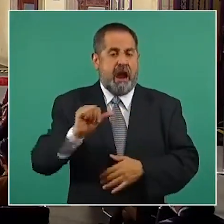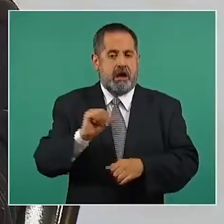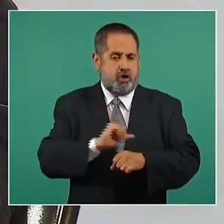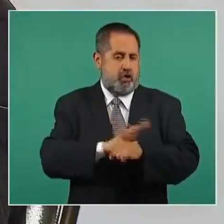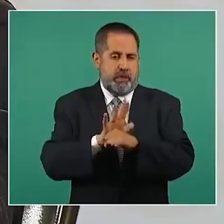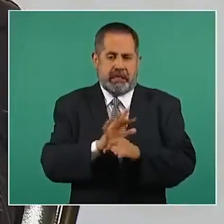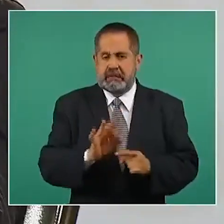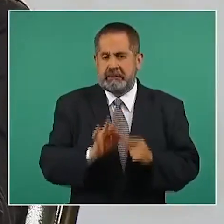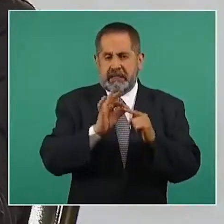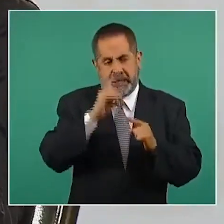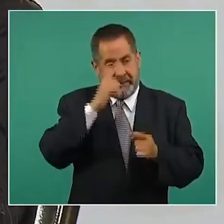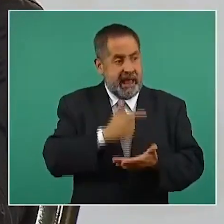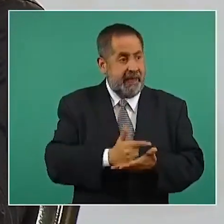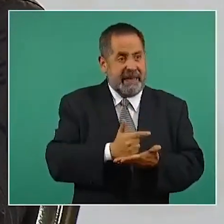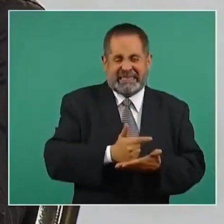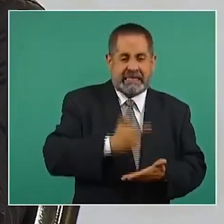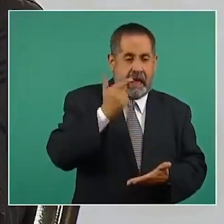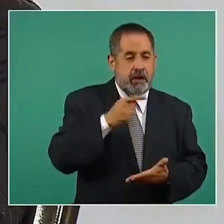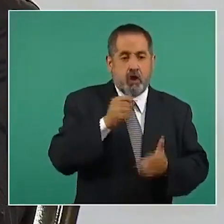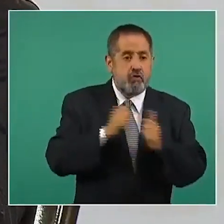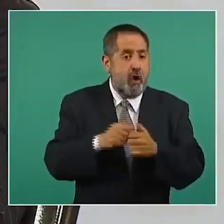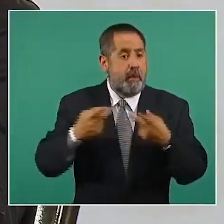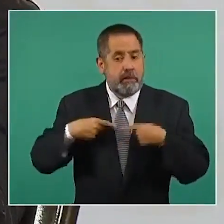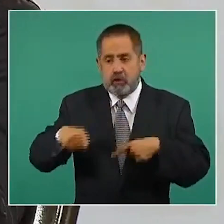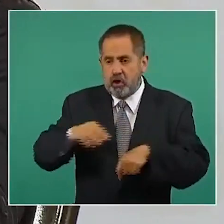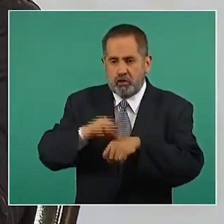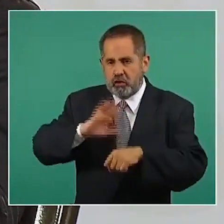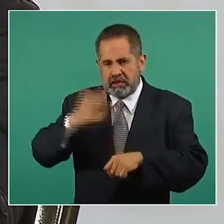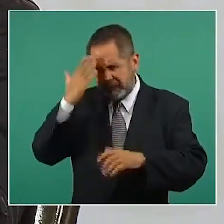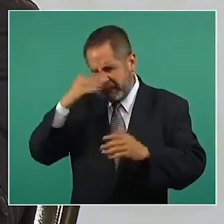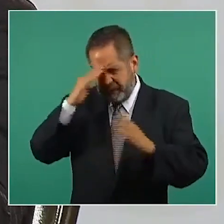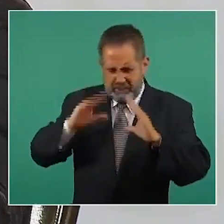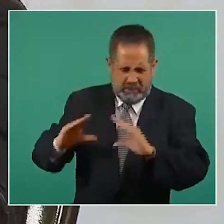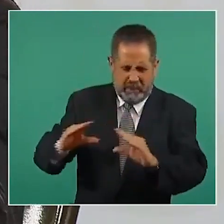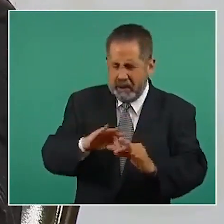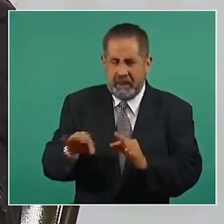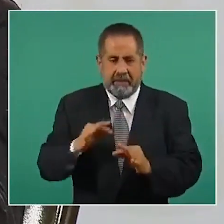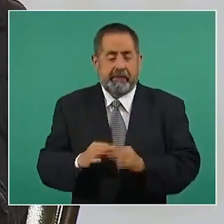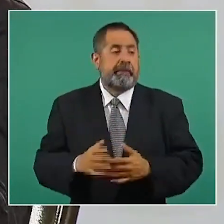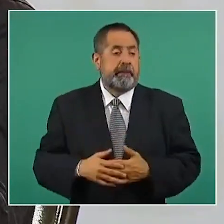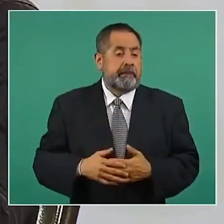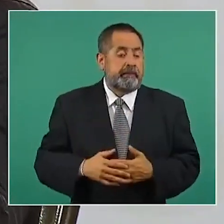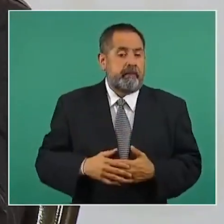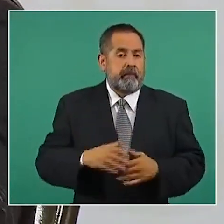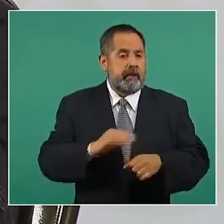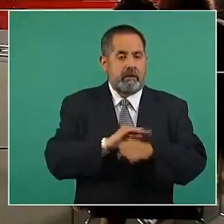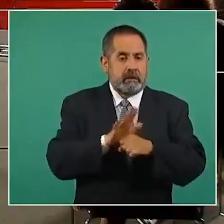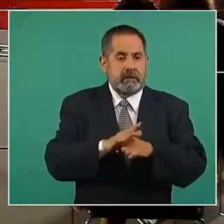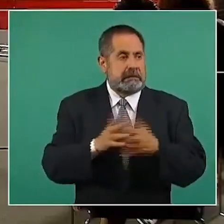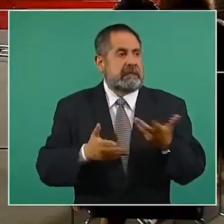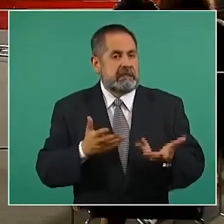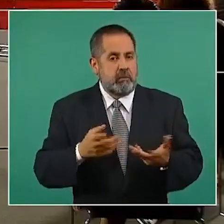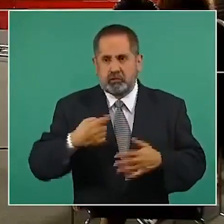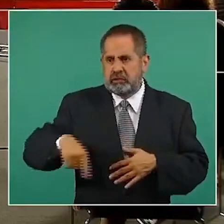pacientes en estado crítico, con personal capacitado para atenderlos. La respuesta a la pandemia incluyó la capacitación del personal